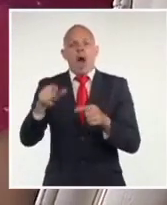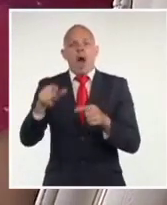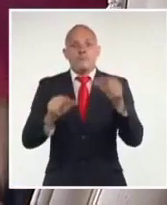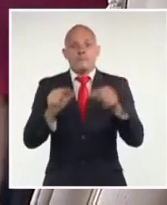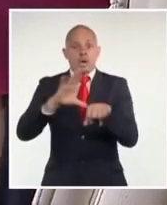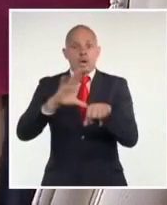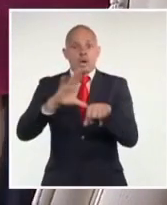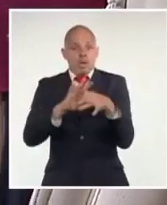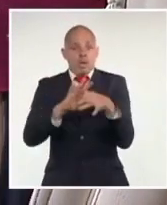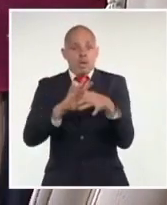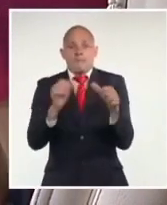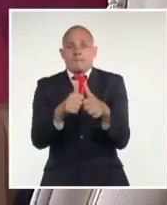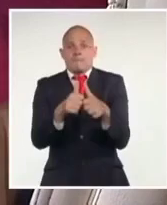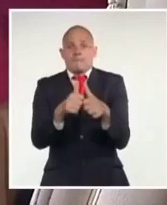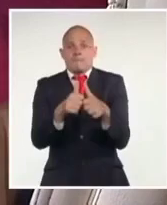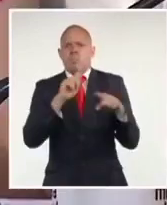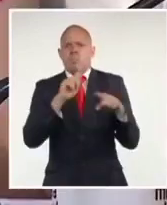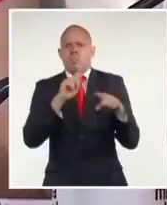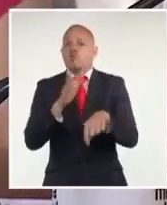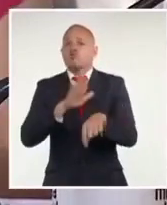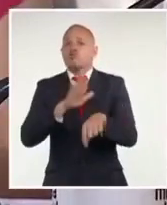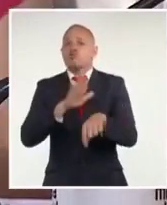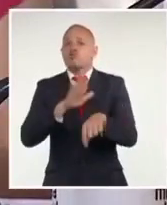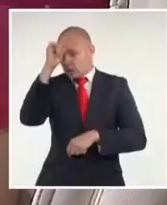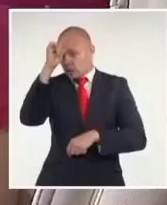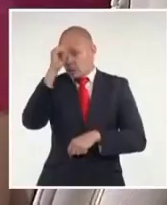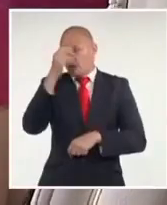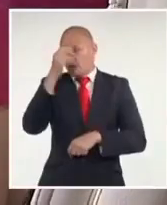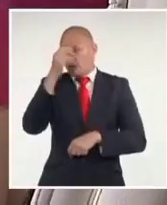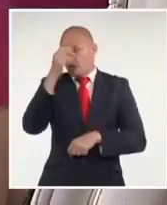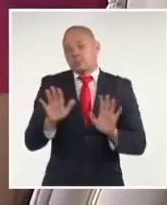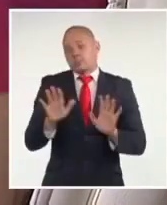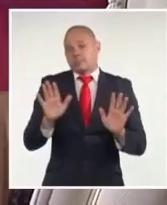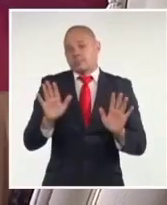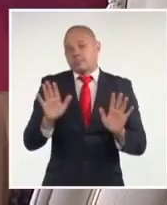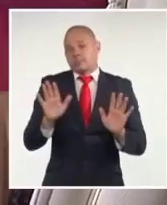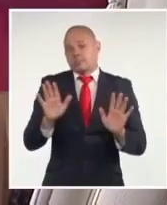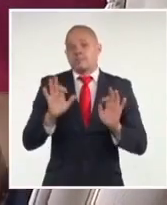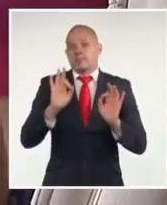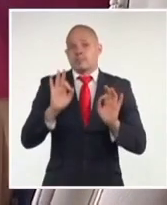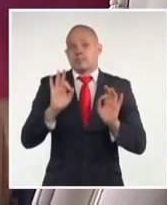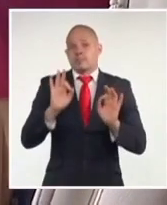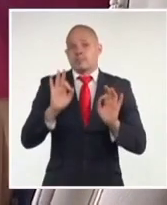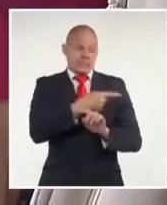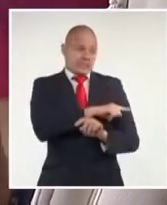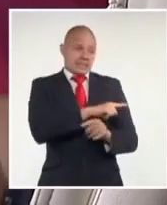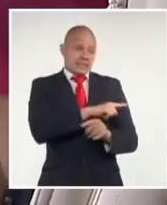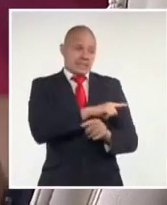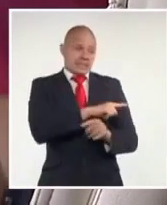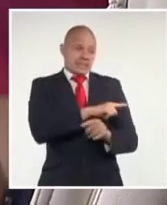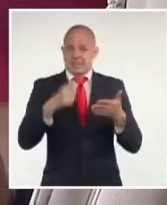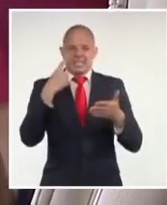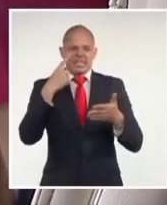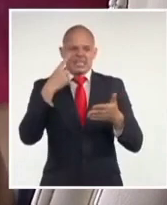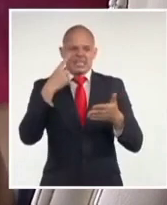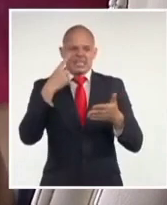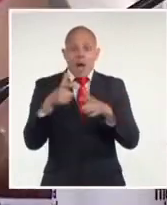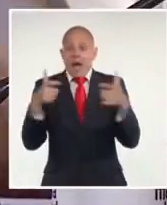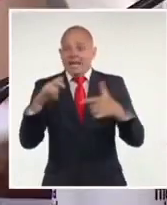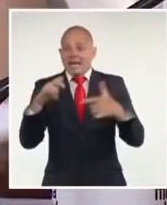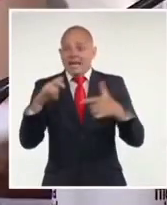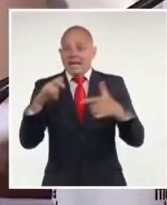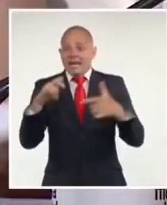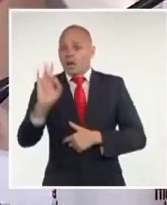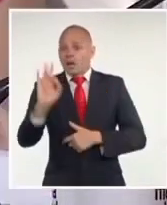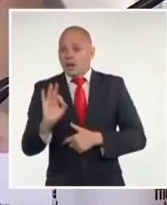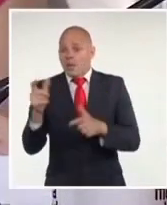¿no? Está circulando más delta. Es decir, es yo te hablaba de que la última semana era más del 60%. Exactamente. Entonces, bueno, es algo que hay